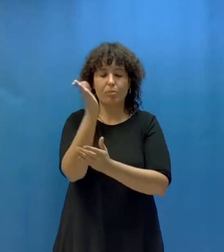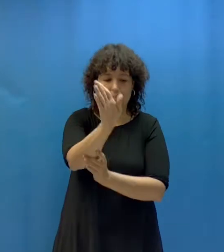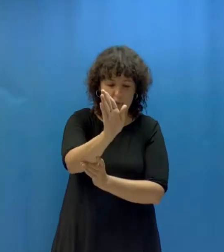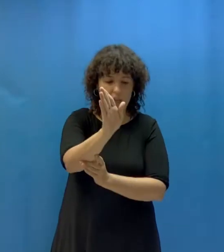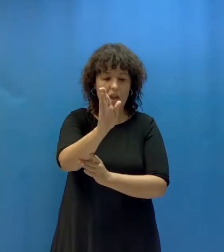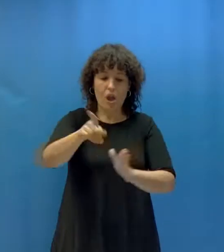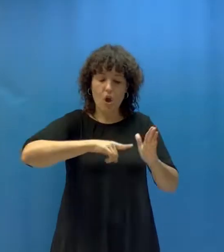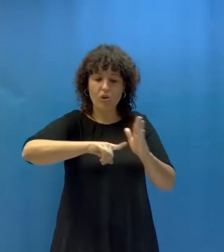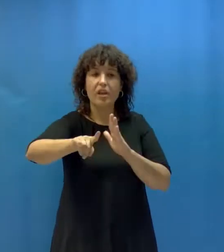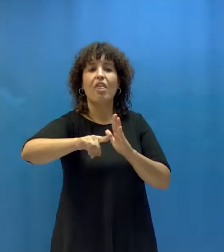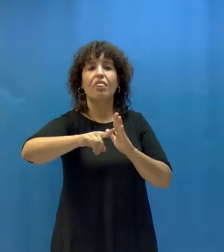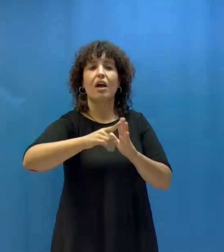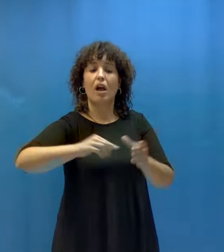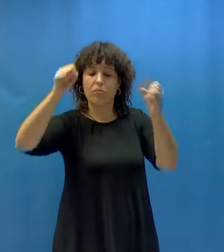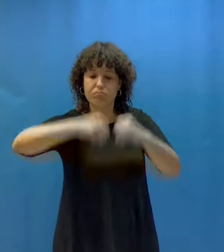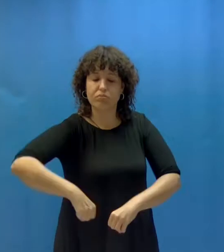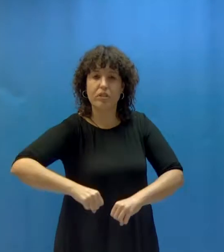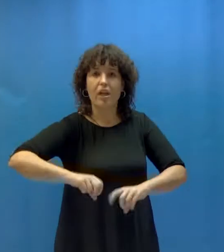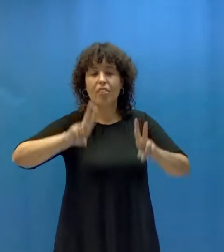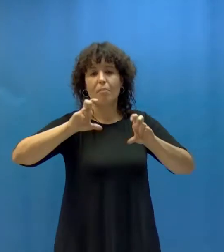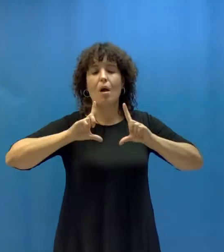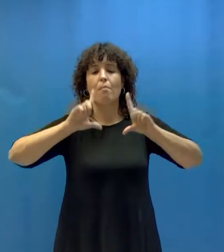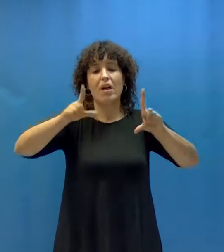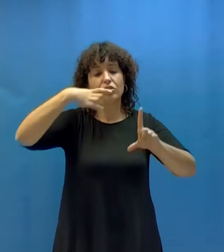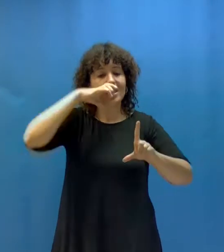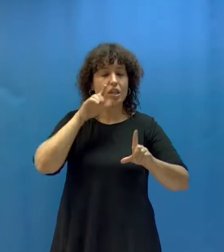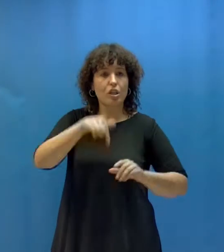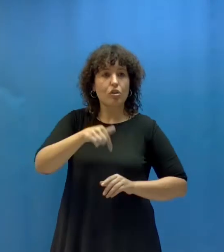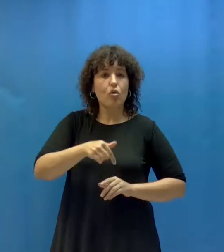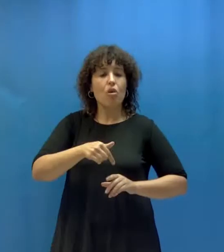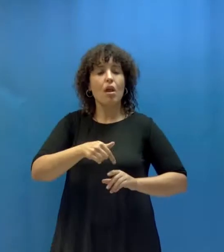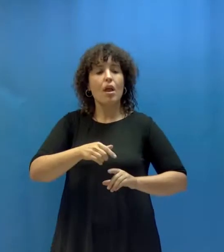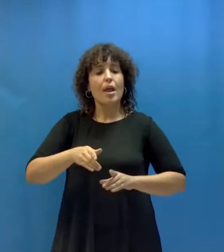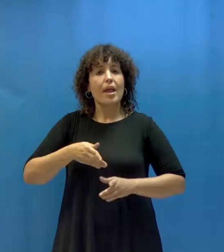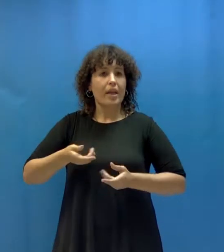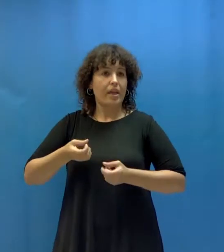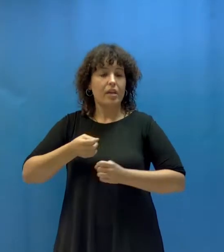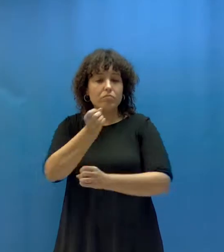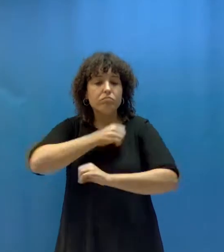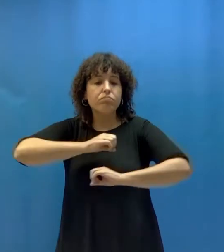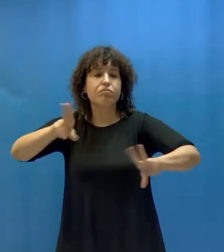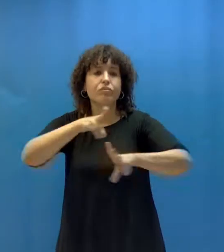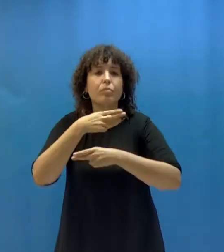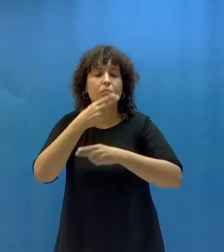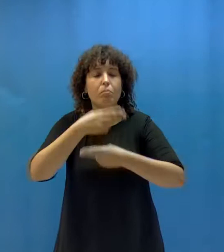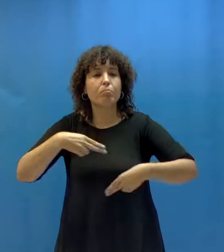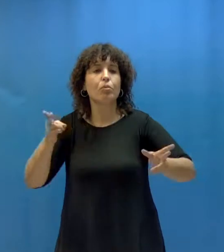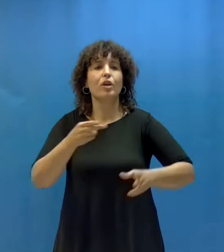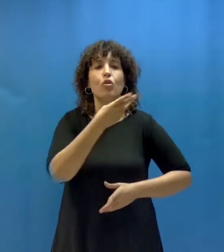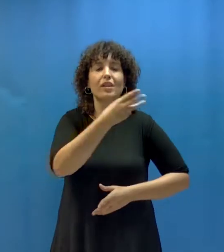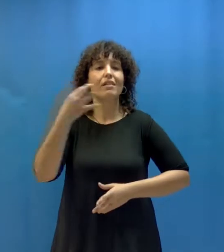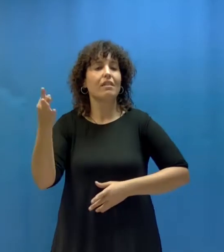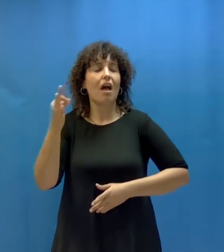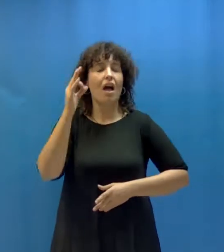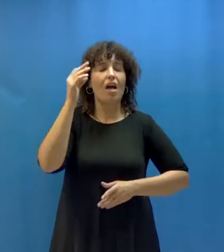ordenanza municipal de Vados de Castellón de la Plana, someter la información pública durante el plazo de 30 días mediante publicación de anuncio en el boletín oficial de la